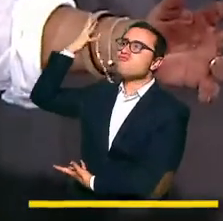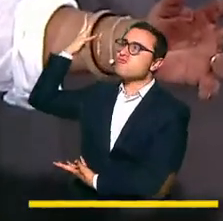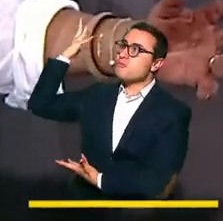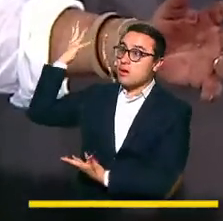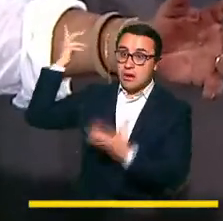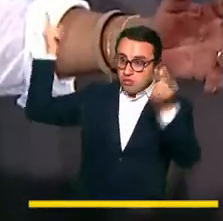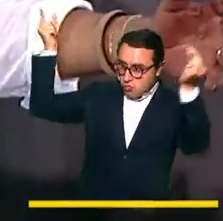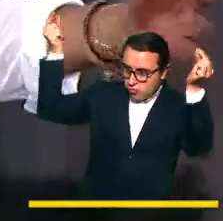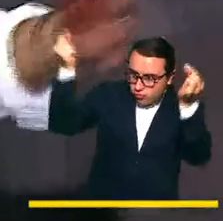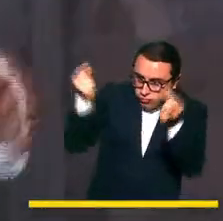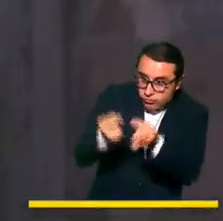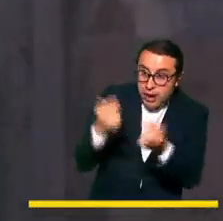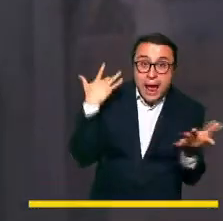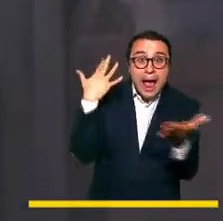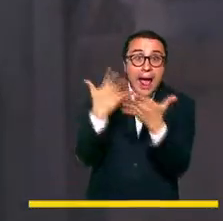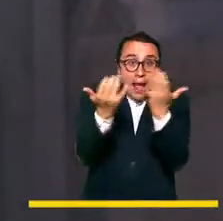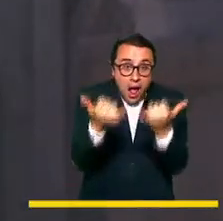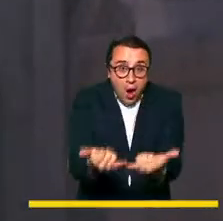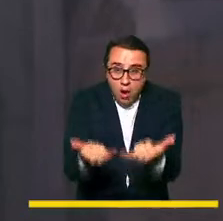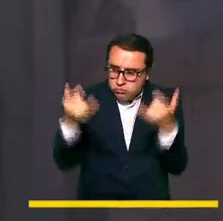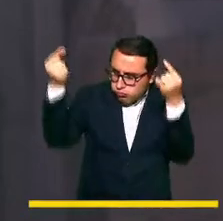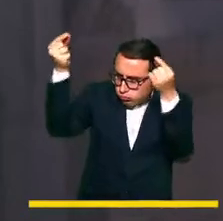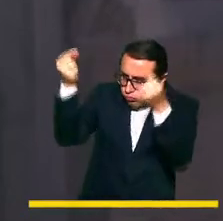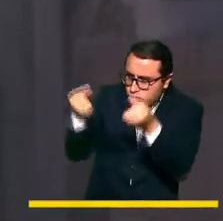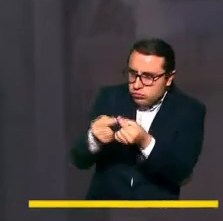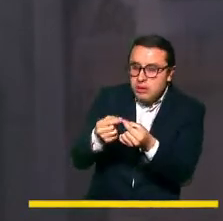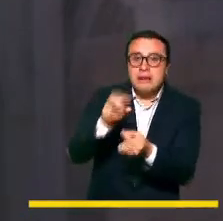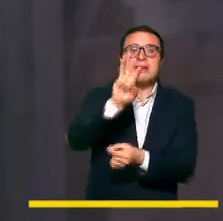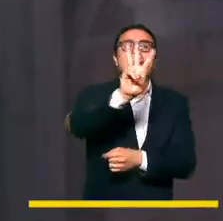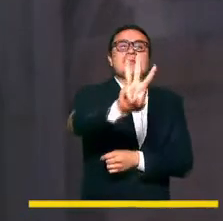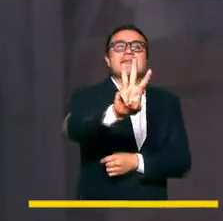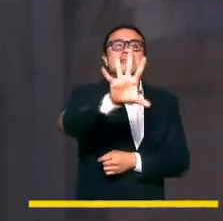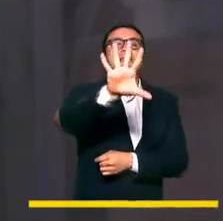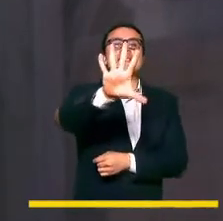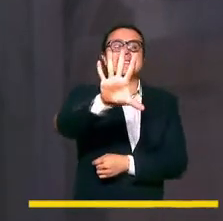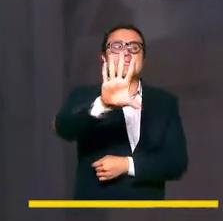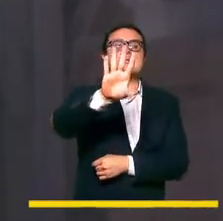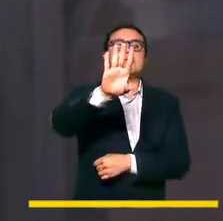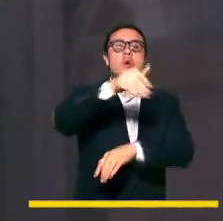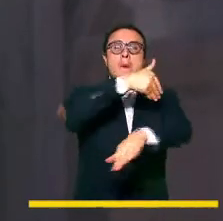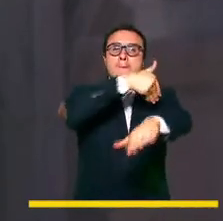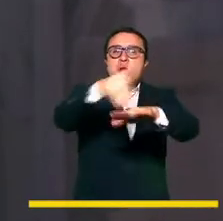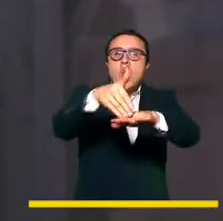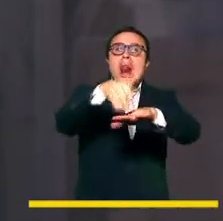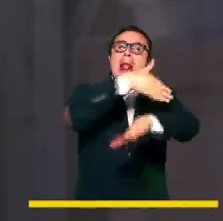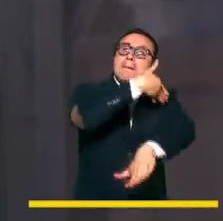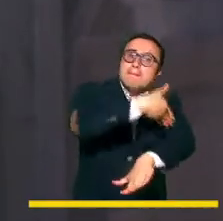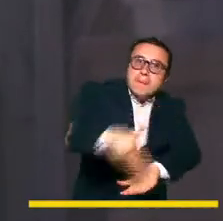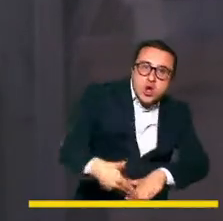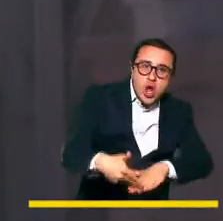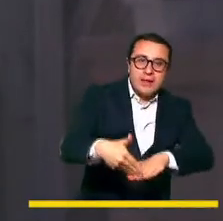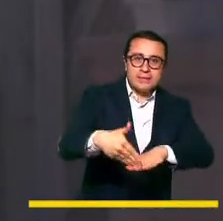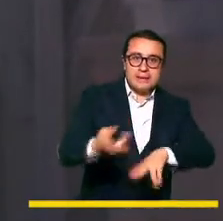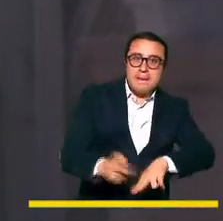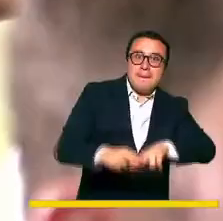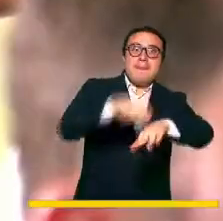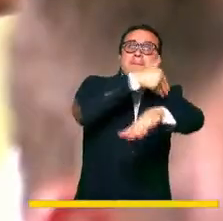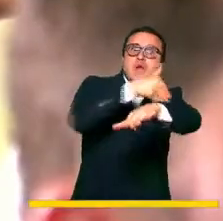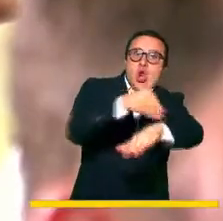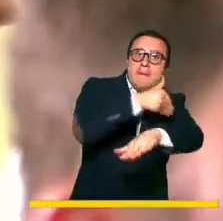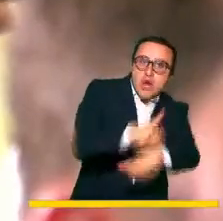las cuentas de hoy es de 35 millones de millones de pesos que del